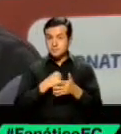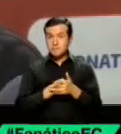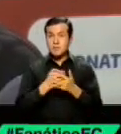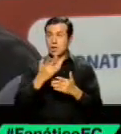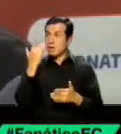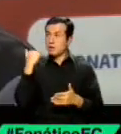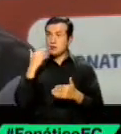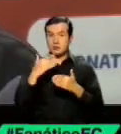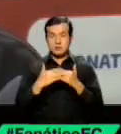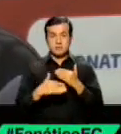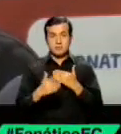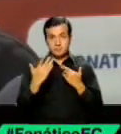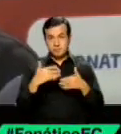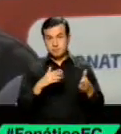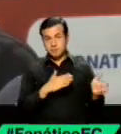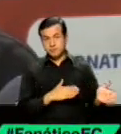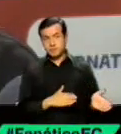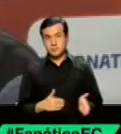antecedentes con Liga.